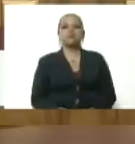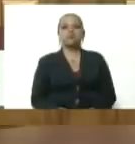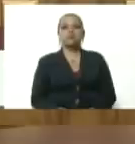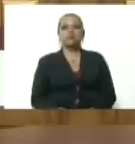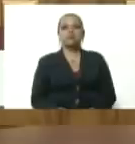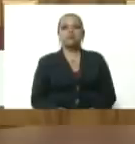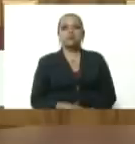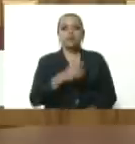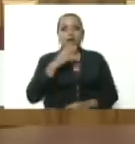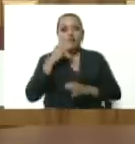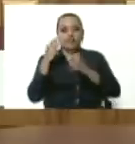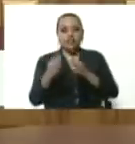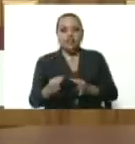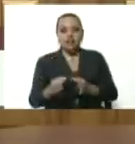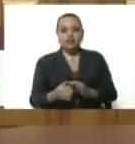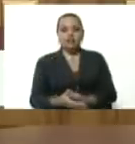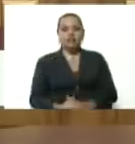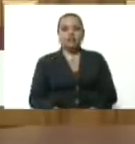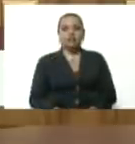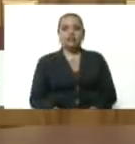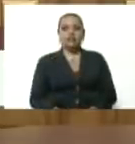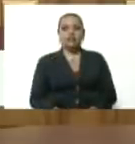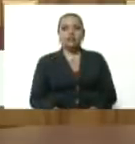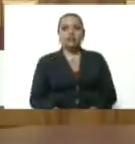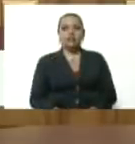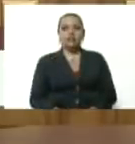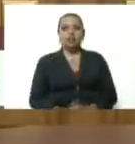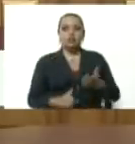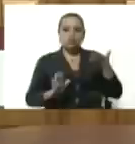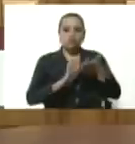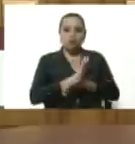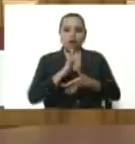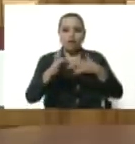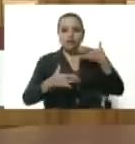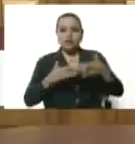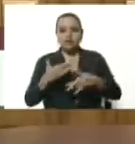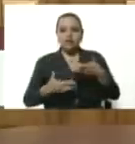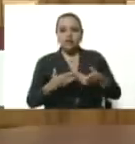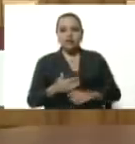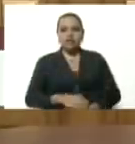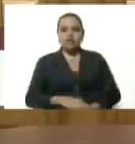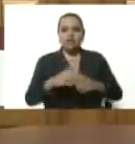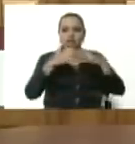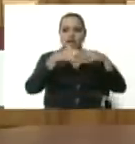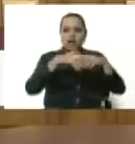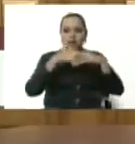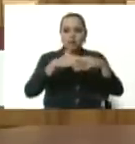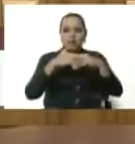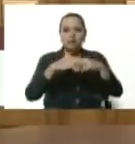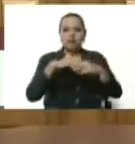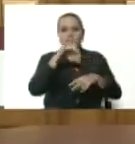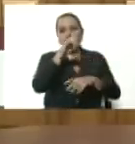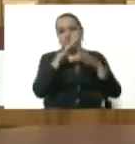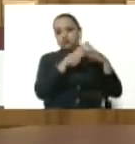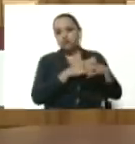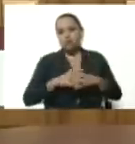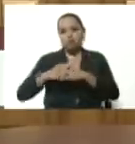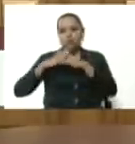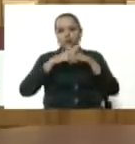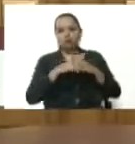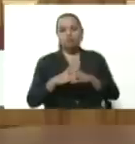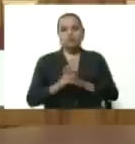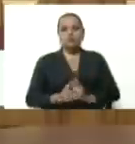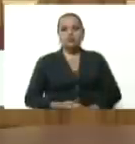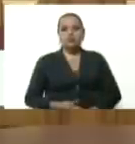La verdad es que en el accionar de las empresas norteamericanas, en